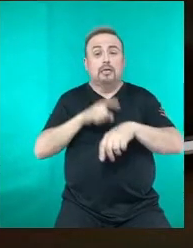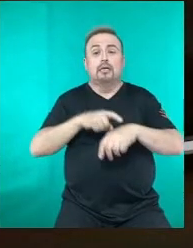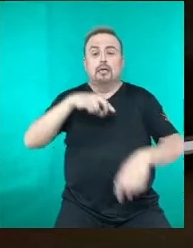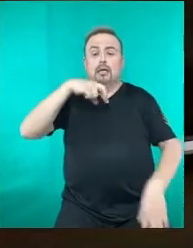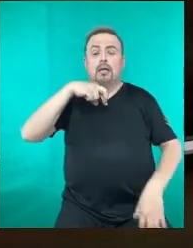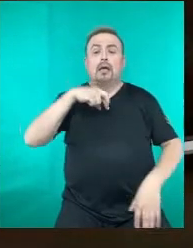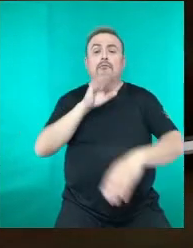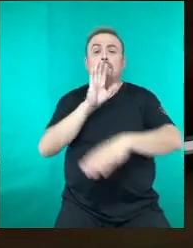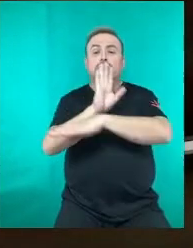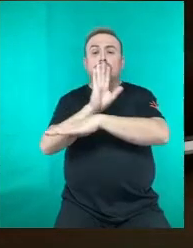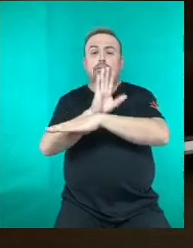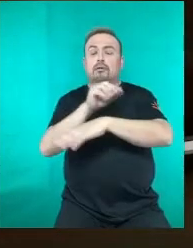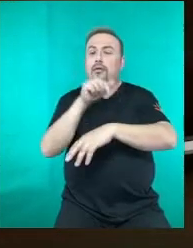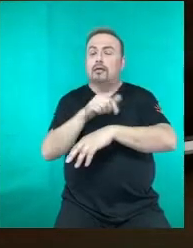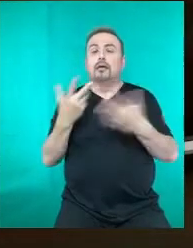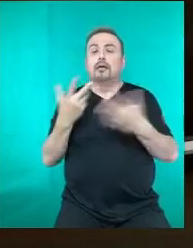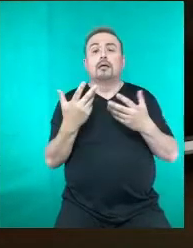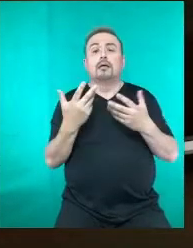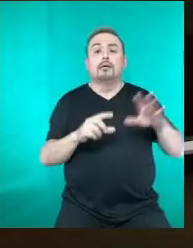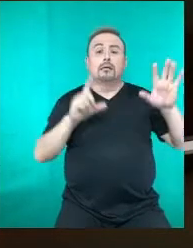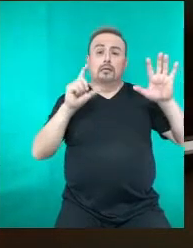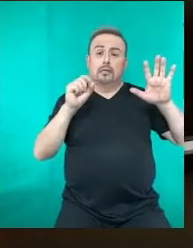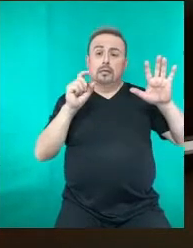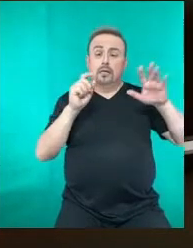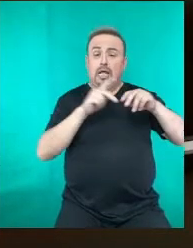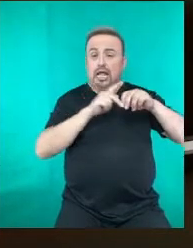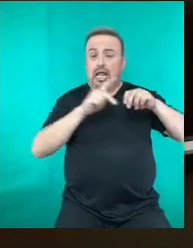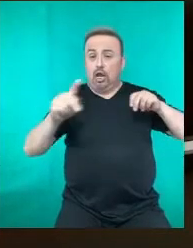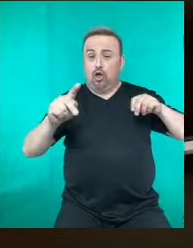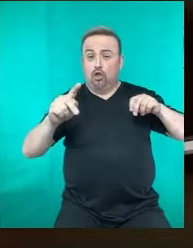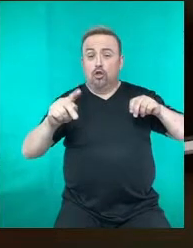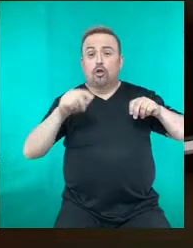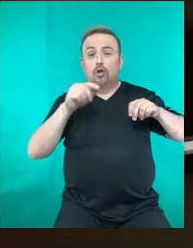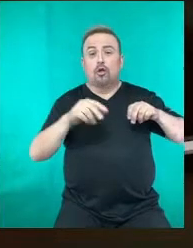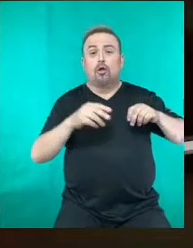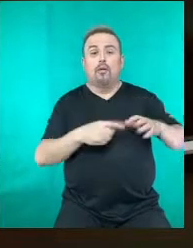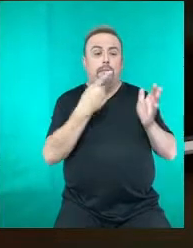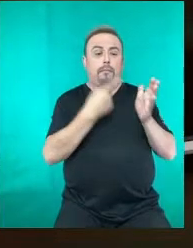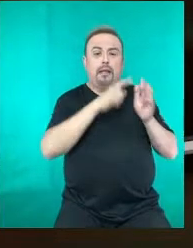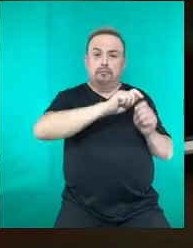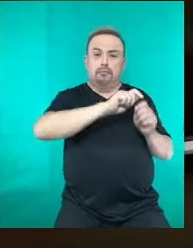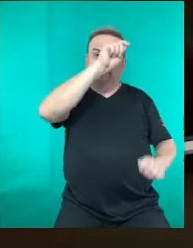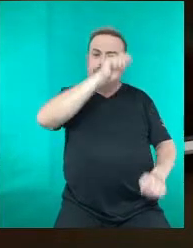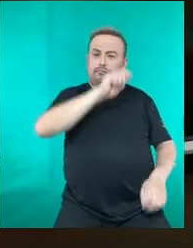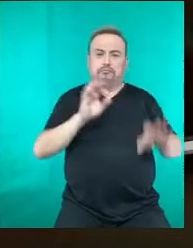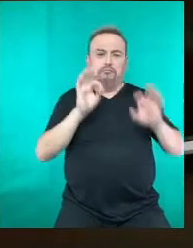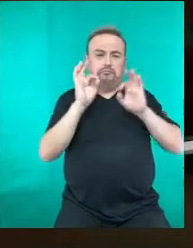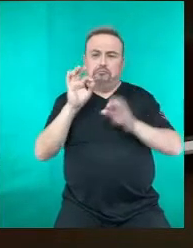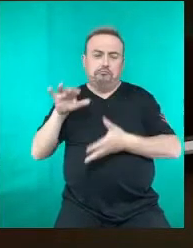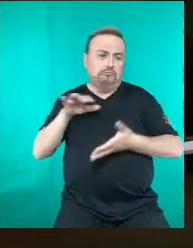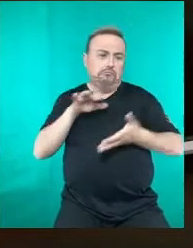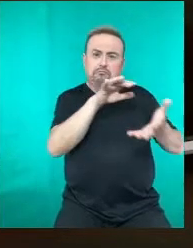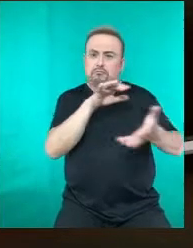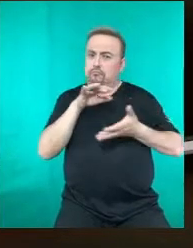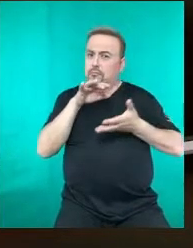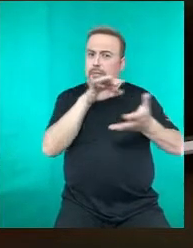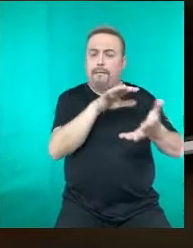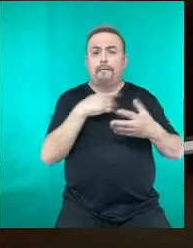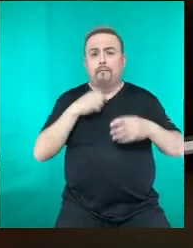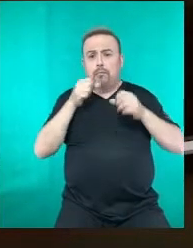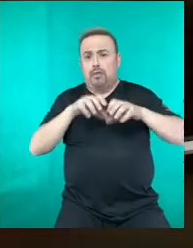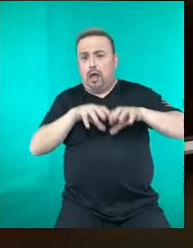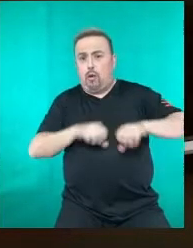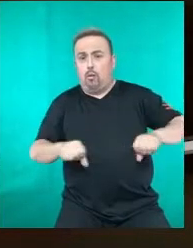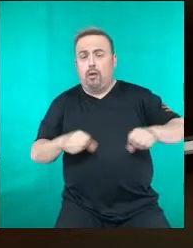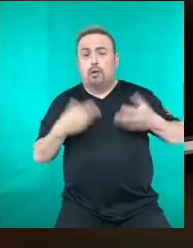a 70 kilómetros de la costa y a 1.000 metros de altura. Perfectamente podríamos llegar a un acuerdo y decir, oye,